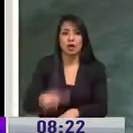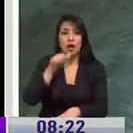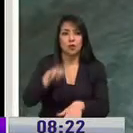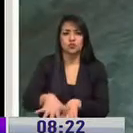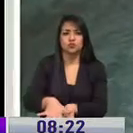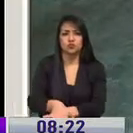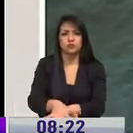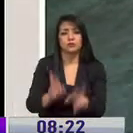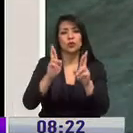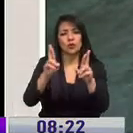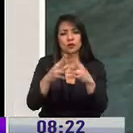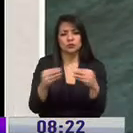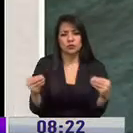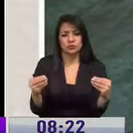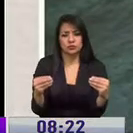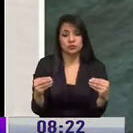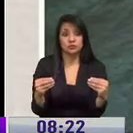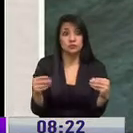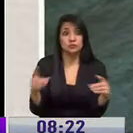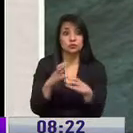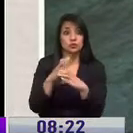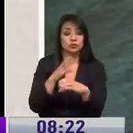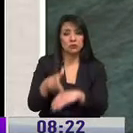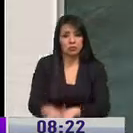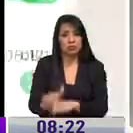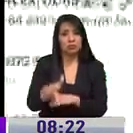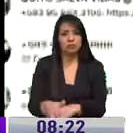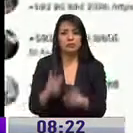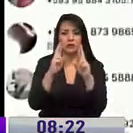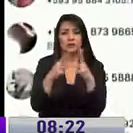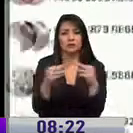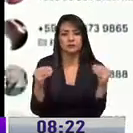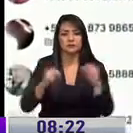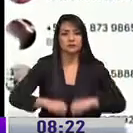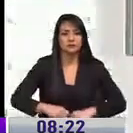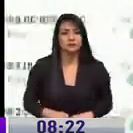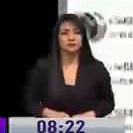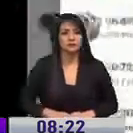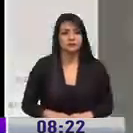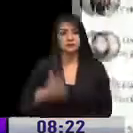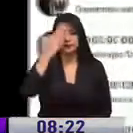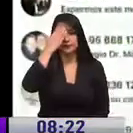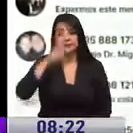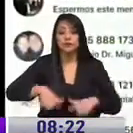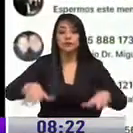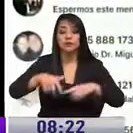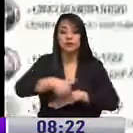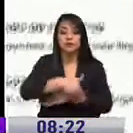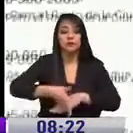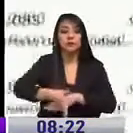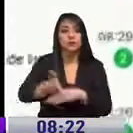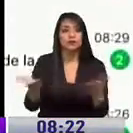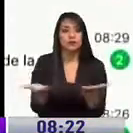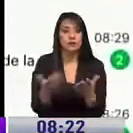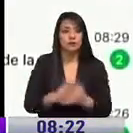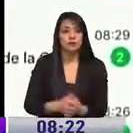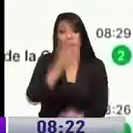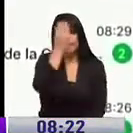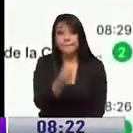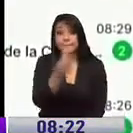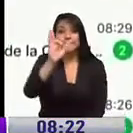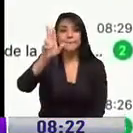Ojalá ya lo hayan arreglado, pero también se ha ido un bus, ¿no? Ojalá ya lo hayan arreglado. Ya saben dónde es, autoridades. Buenos días,